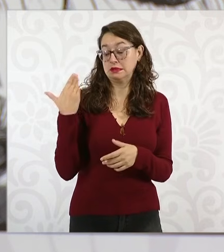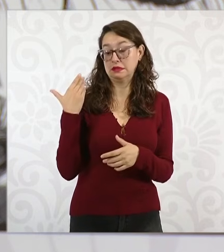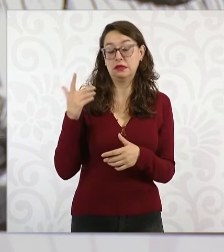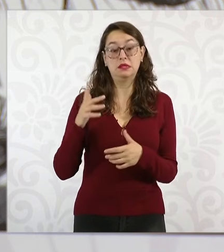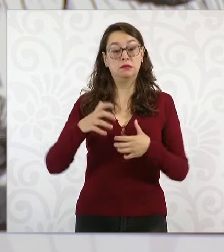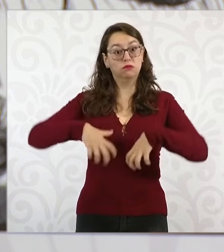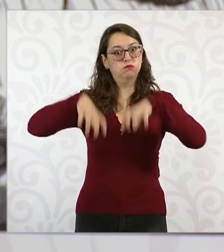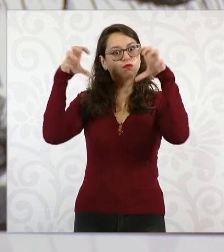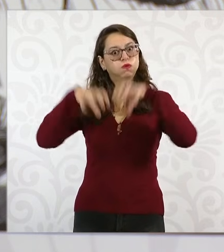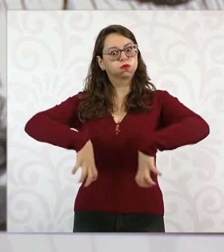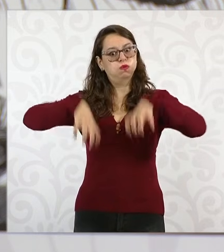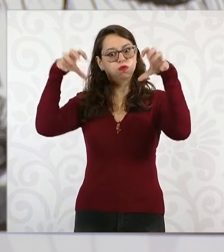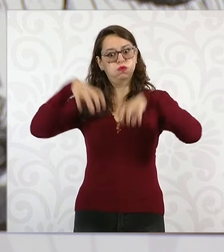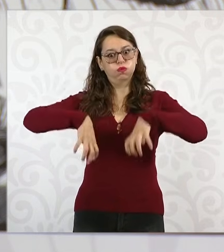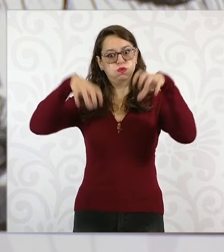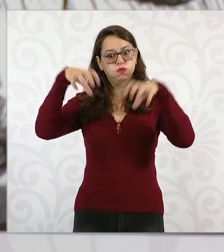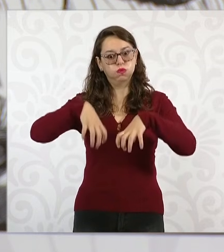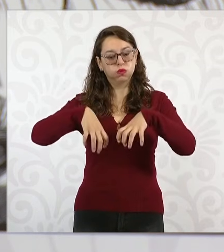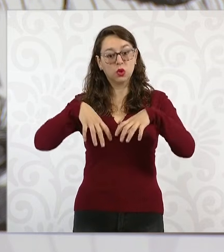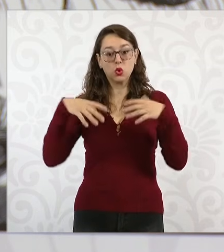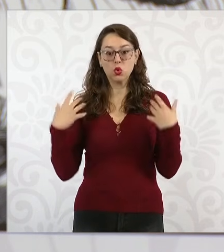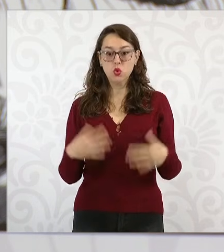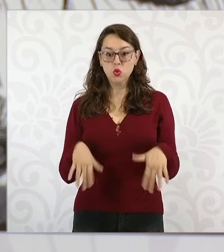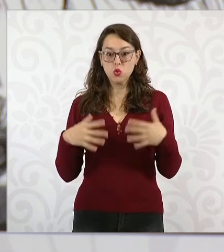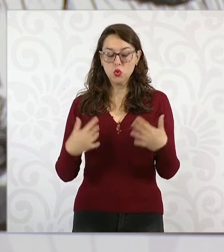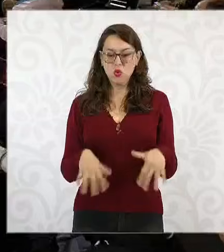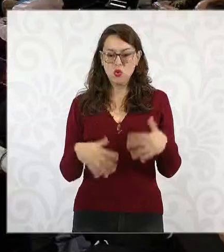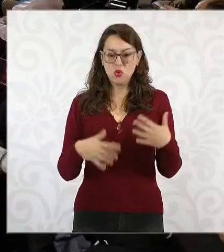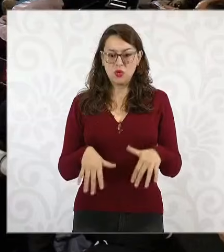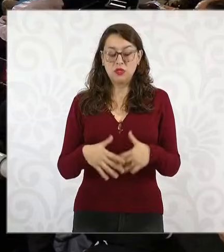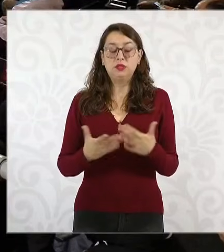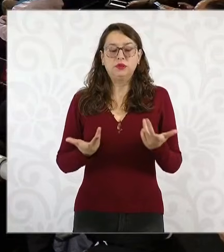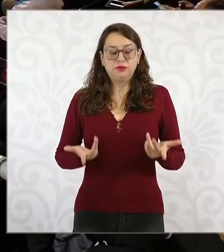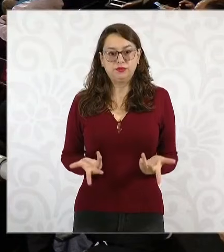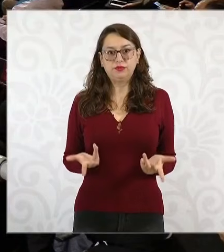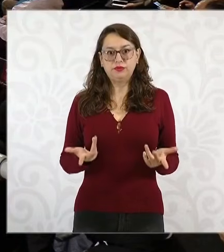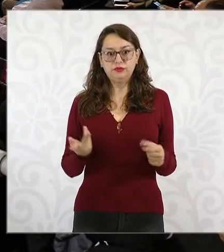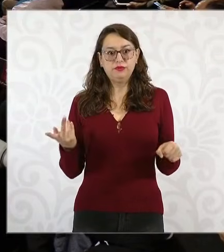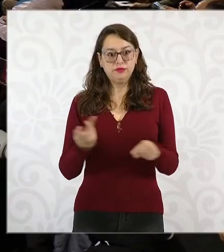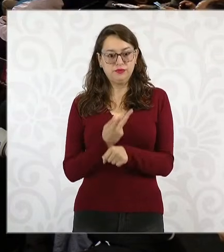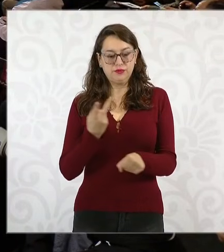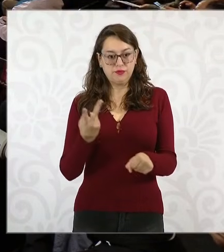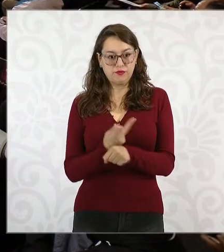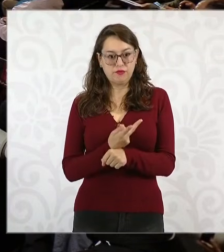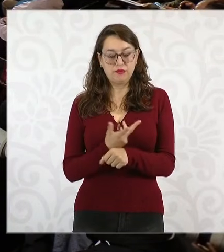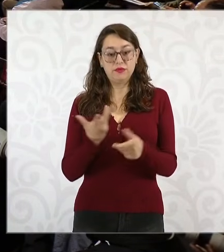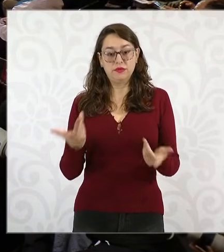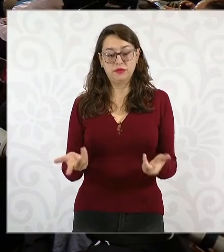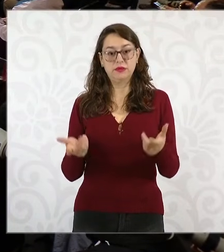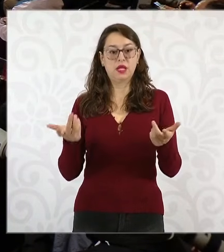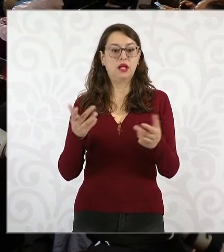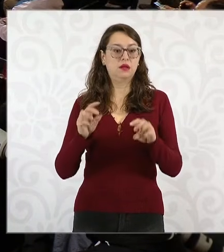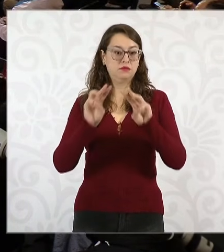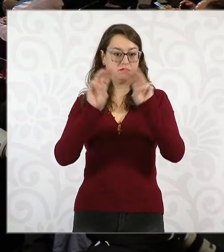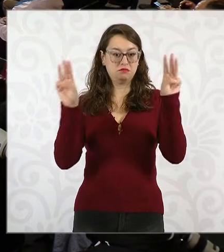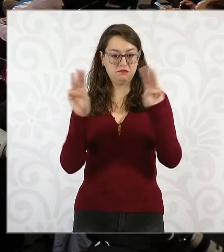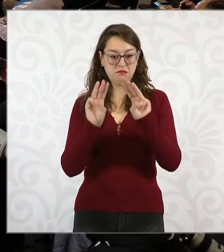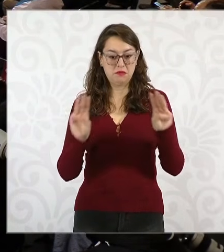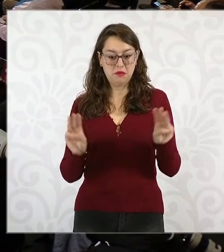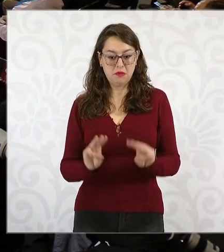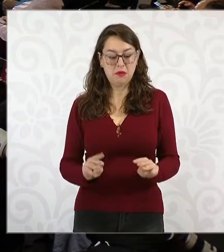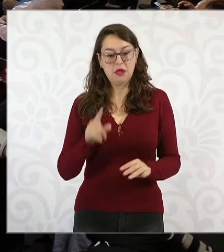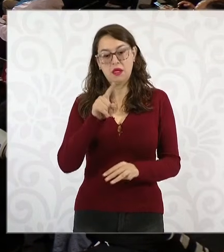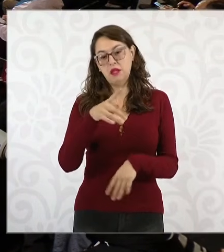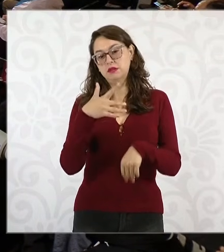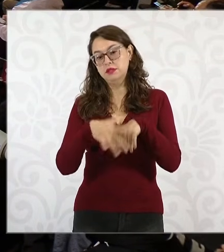platicar de el avance de las obras de la zona metropolitana del Valle de México, particularmente del